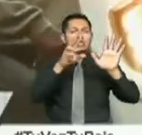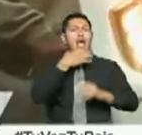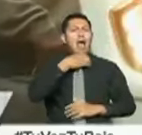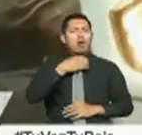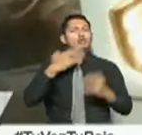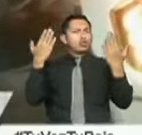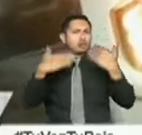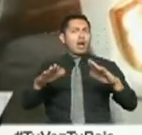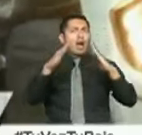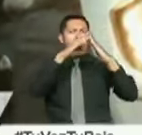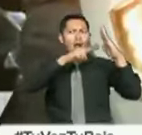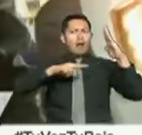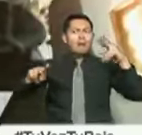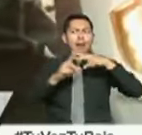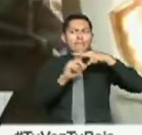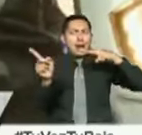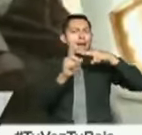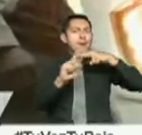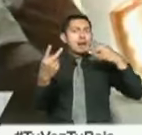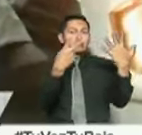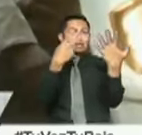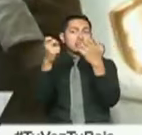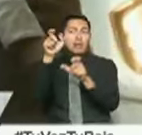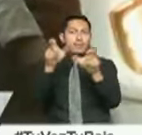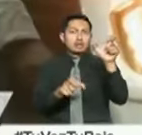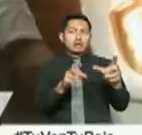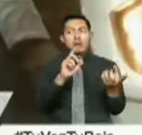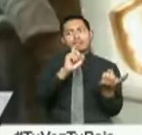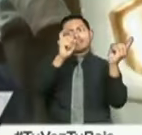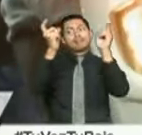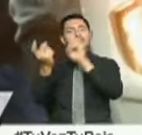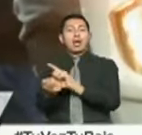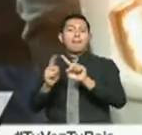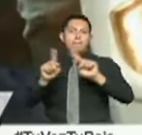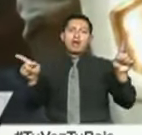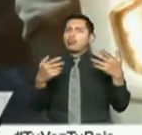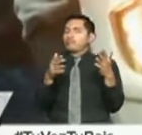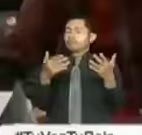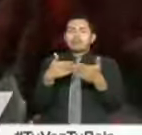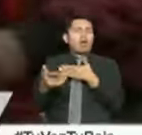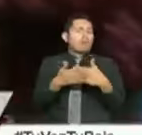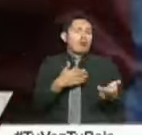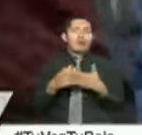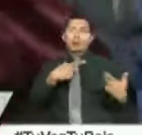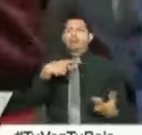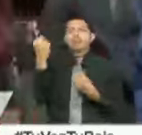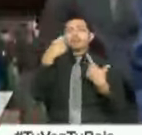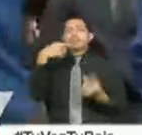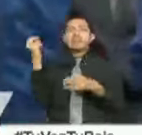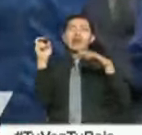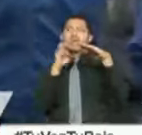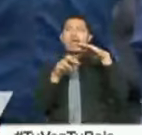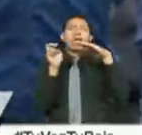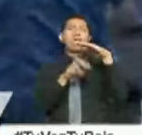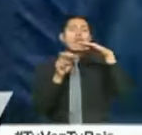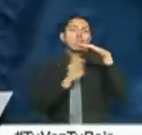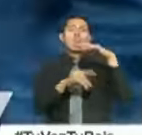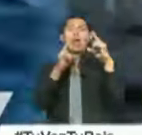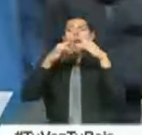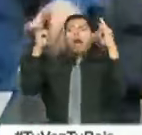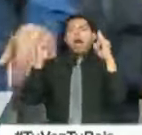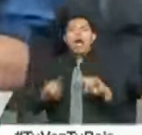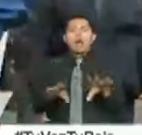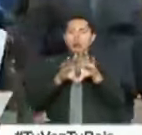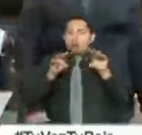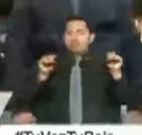unas 700 personas fueron trasladadas. Pero desde entonces, cientos de migrantes volvieron a instalarse bajo carpas o en un simple